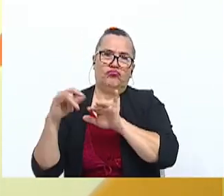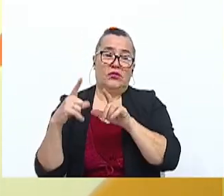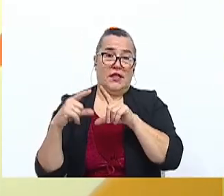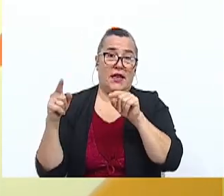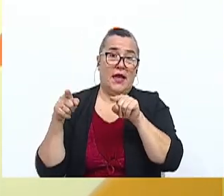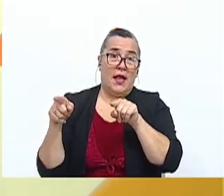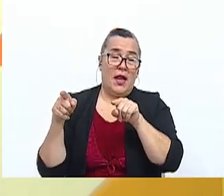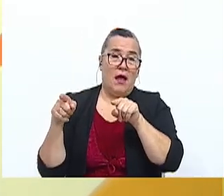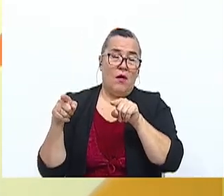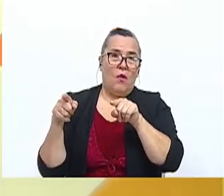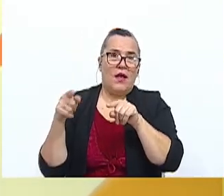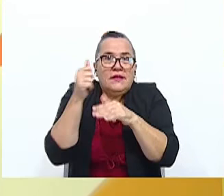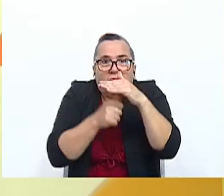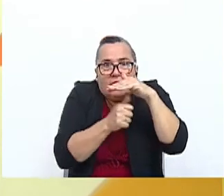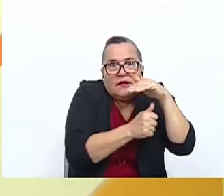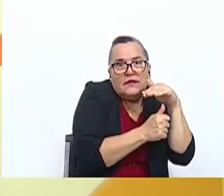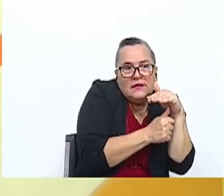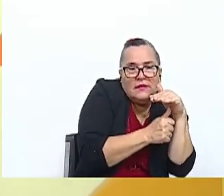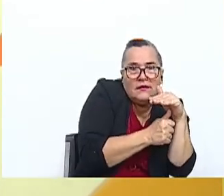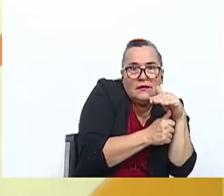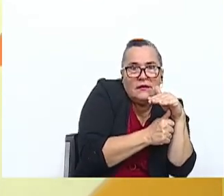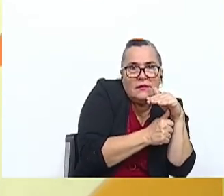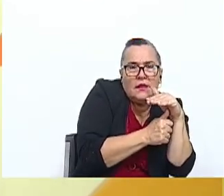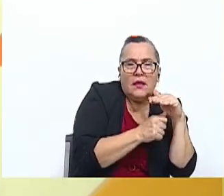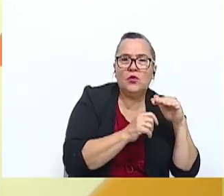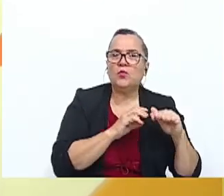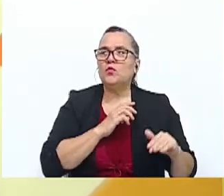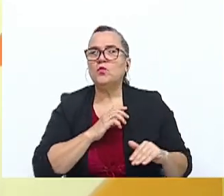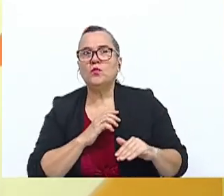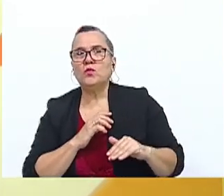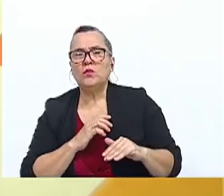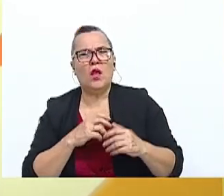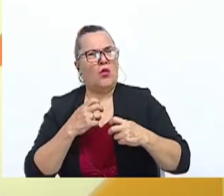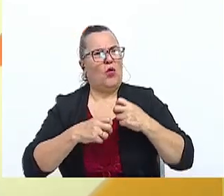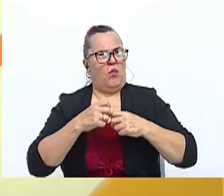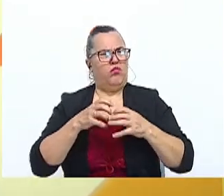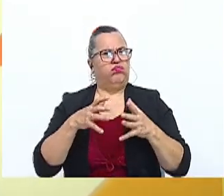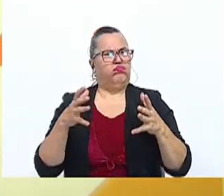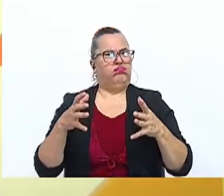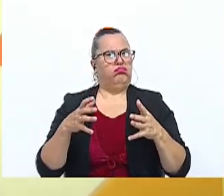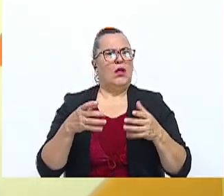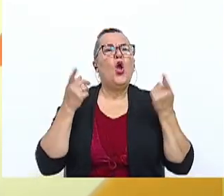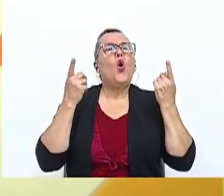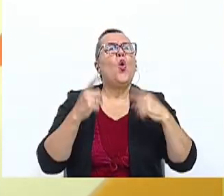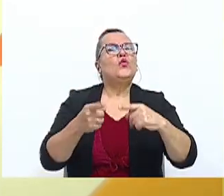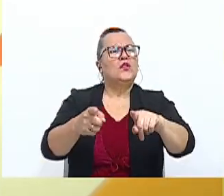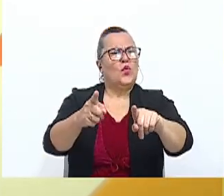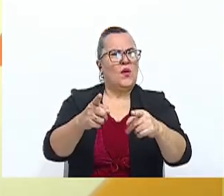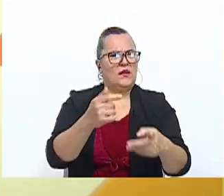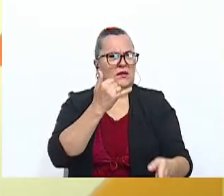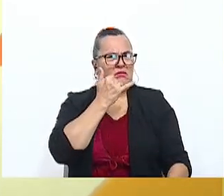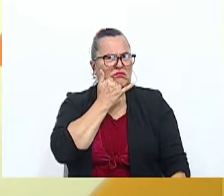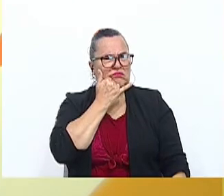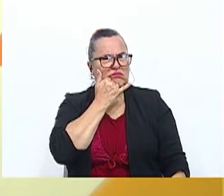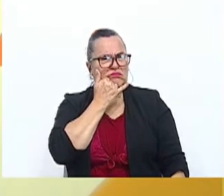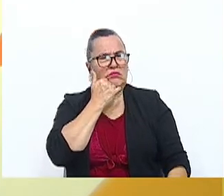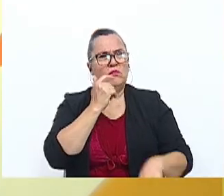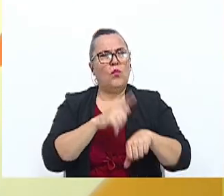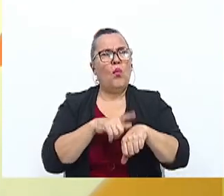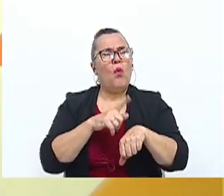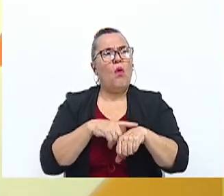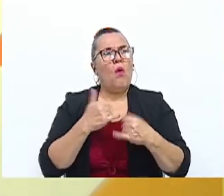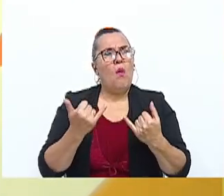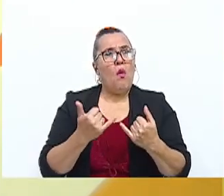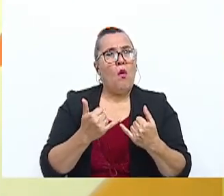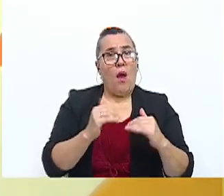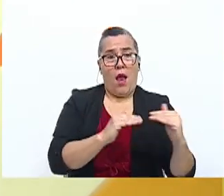Nicaragua, se esconden. La problemática es bastante. ¿Cuáles creen ustedes que son las consecuencias que se están presentando en este momento,